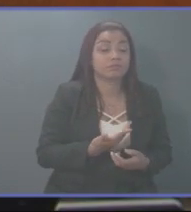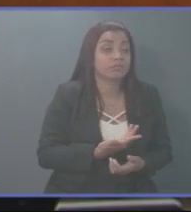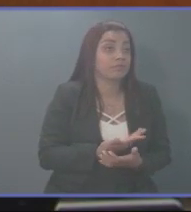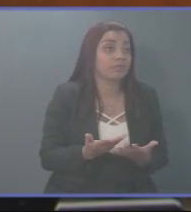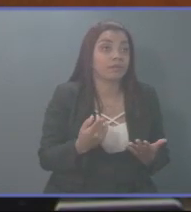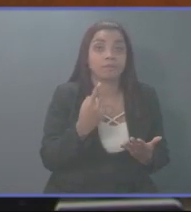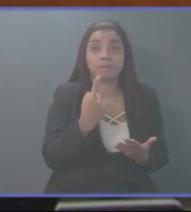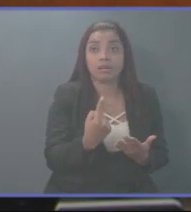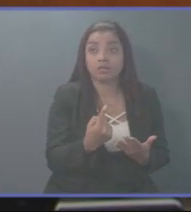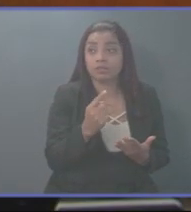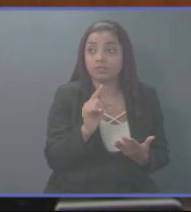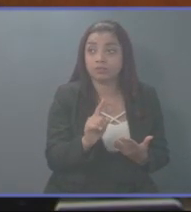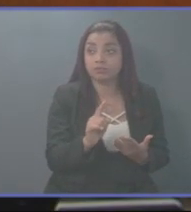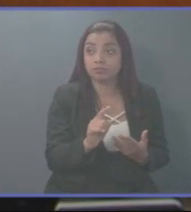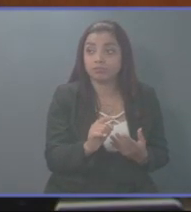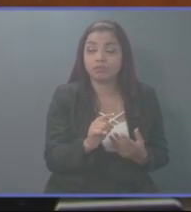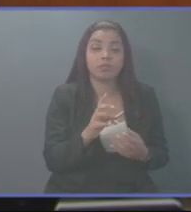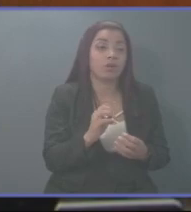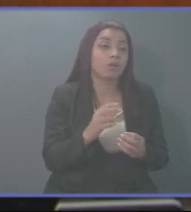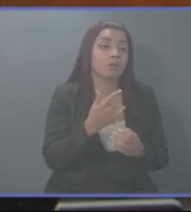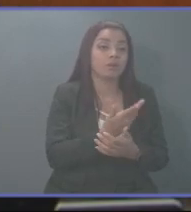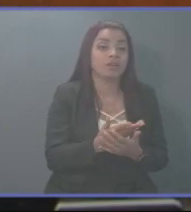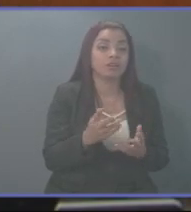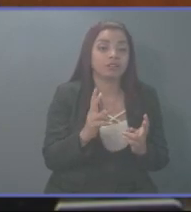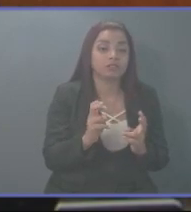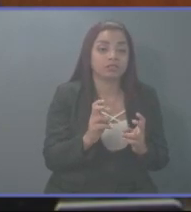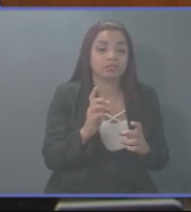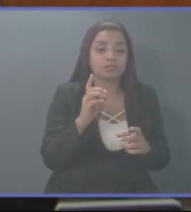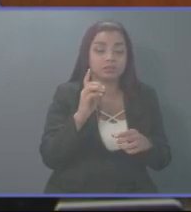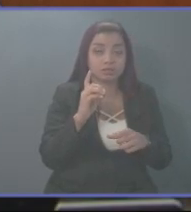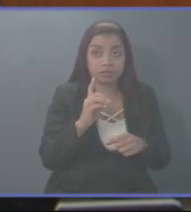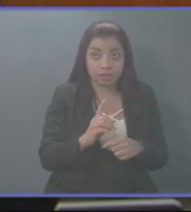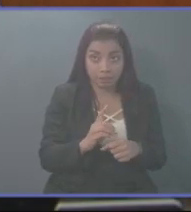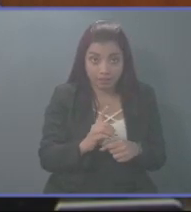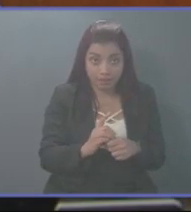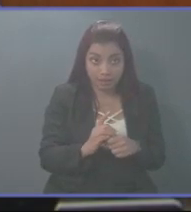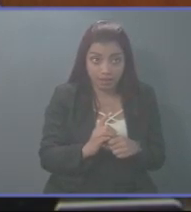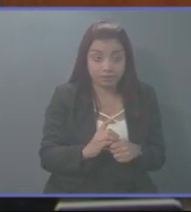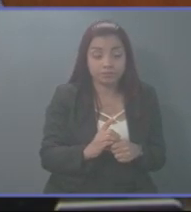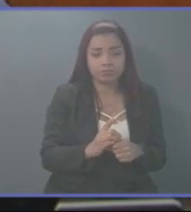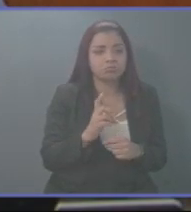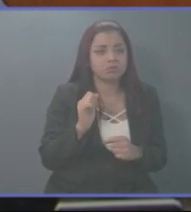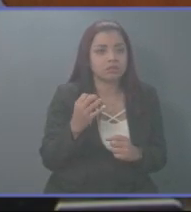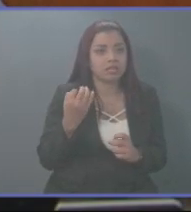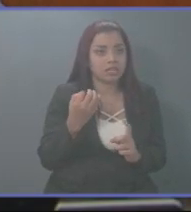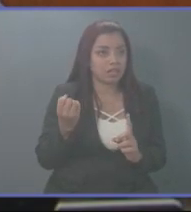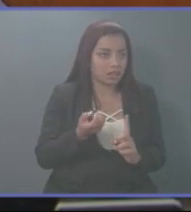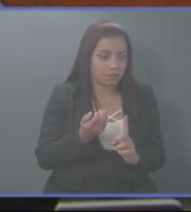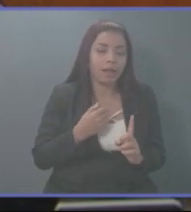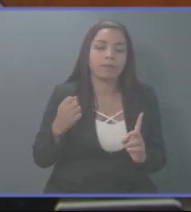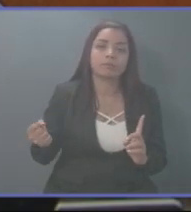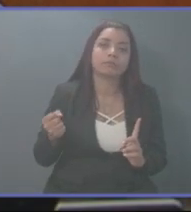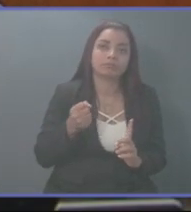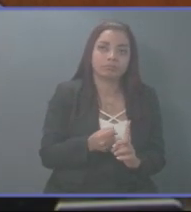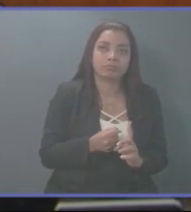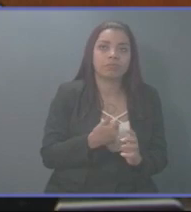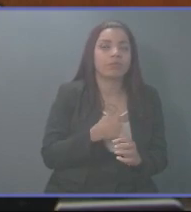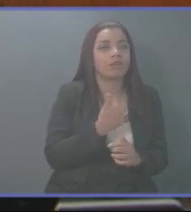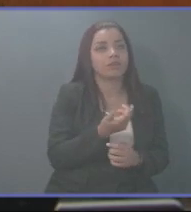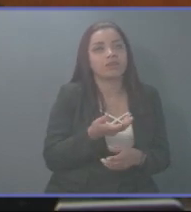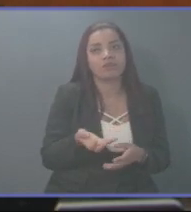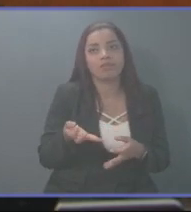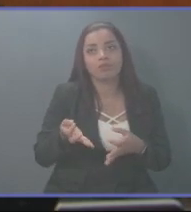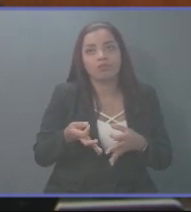caso de ser persona o con cualquier tipo de discapacidad o tener otras formas de